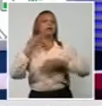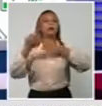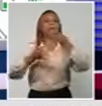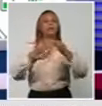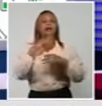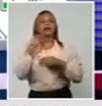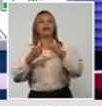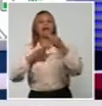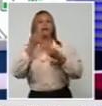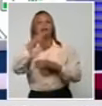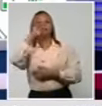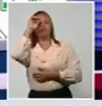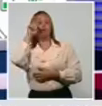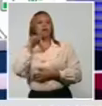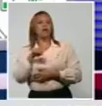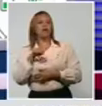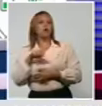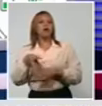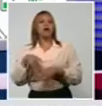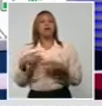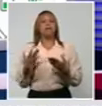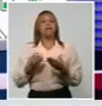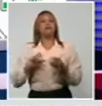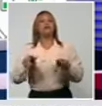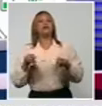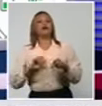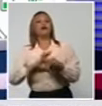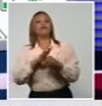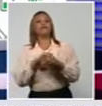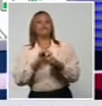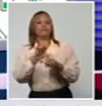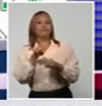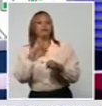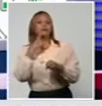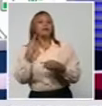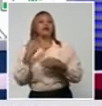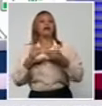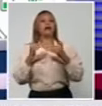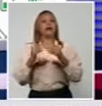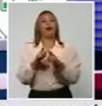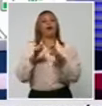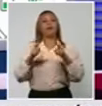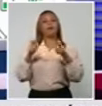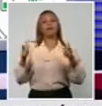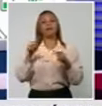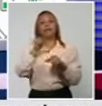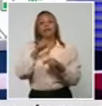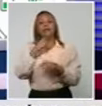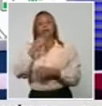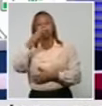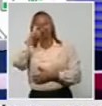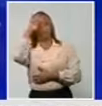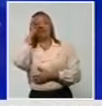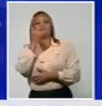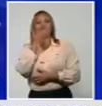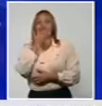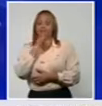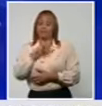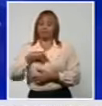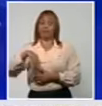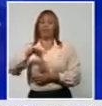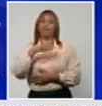en este nuevo escenario para evitar que la COVID-19 pues genere mayores complicaciones en el país. Gracias, doctor Carmelo, por acompañarnos